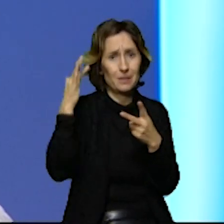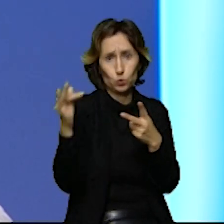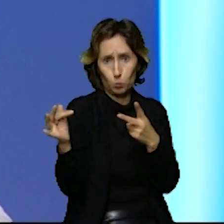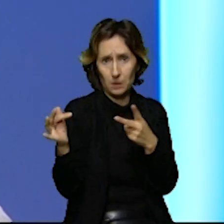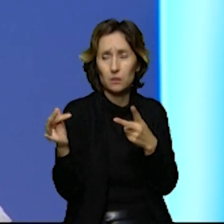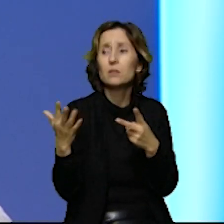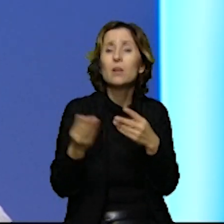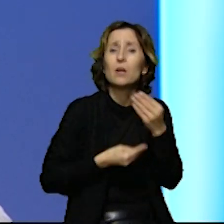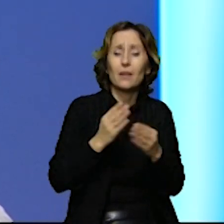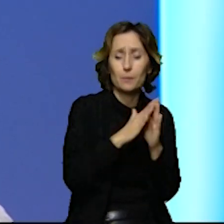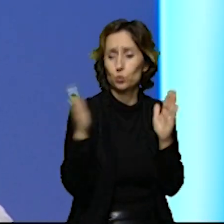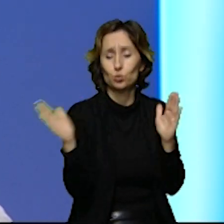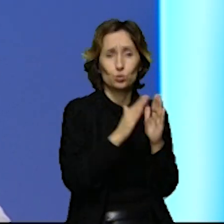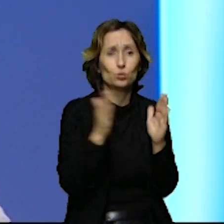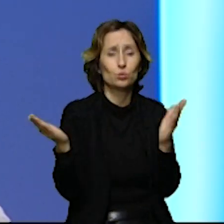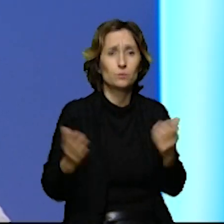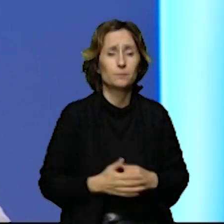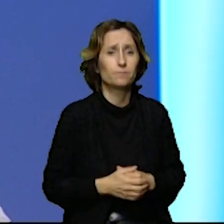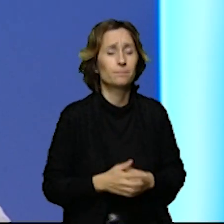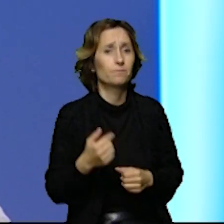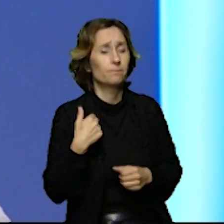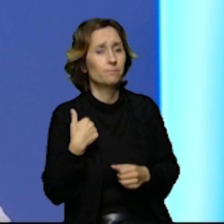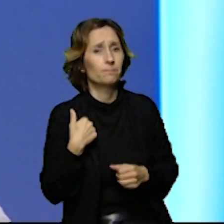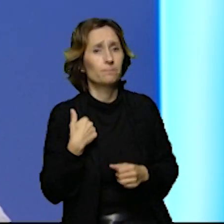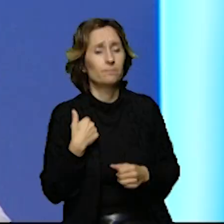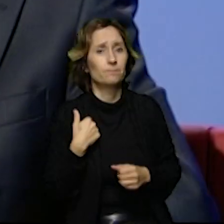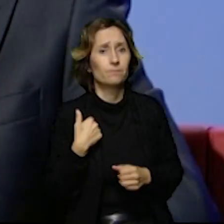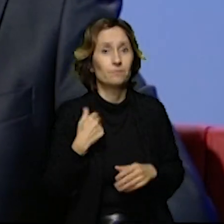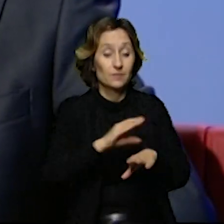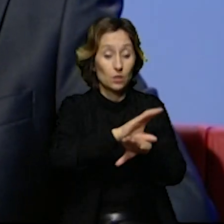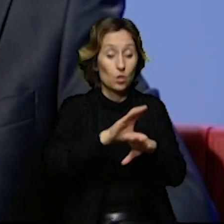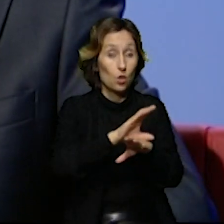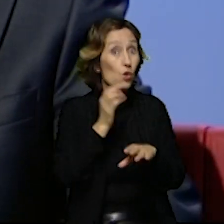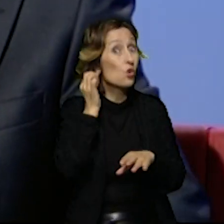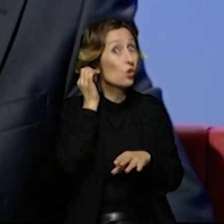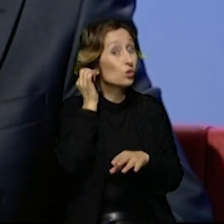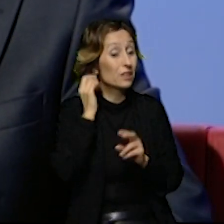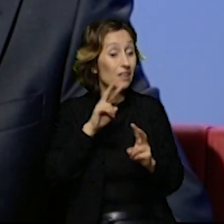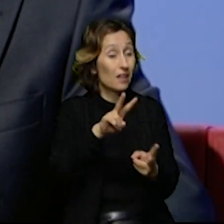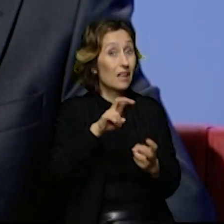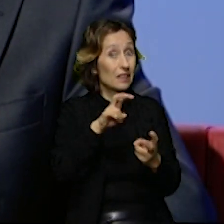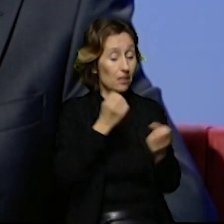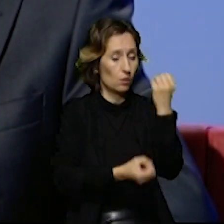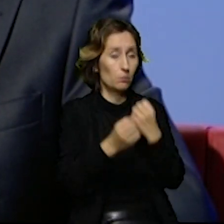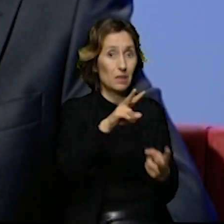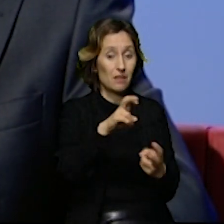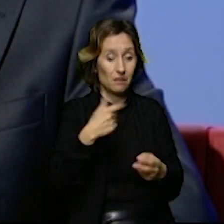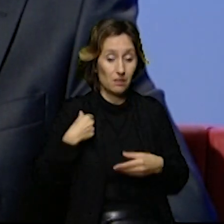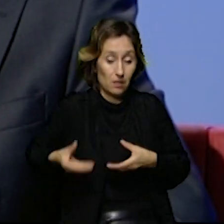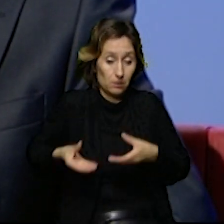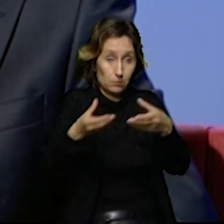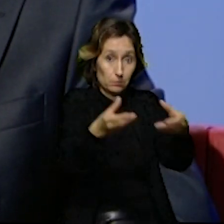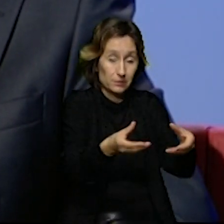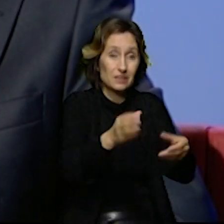¿Qué hacemos? Nosotros le hemos dado a la consejera de Hacienda, de Economía y Hacienda,